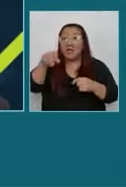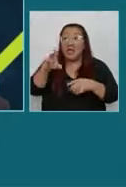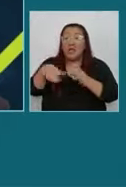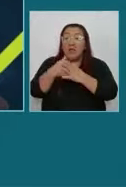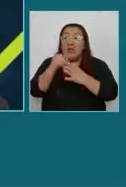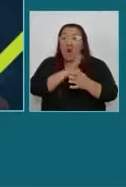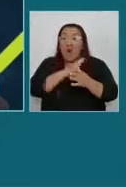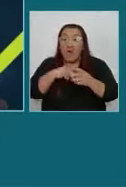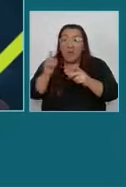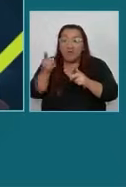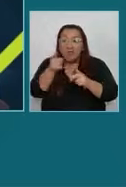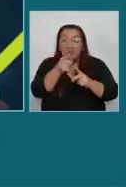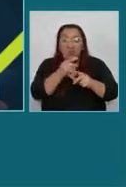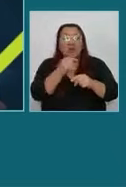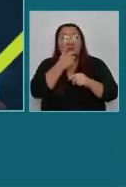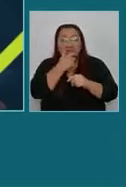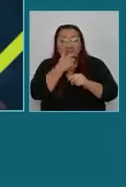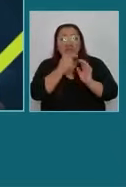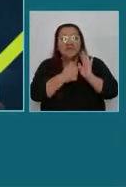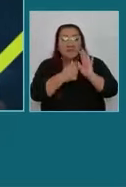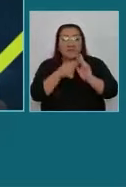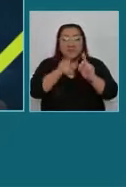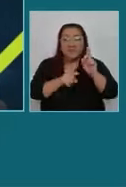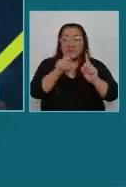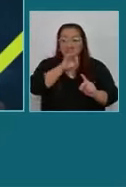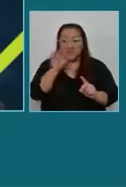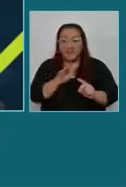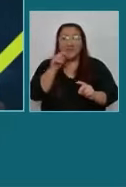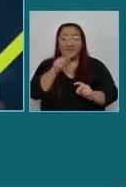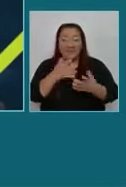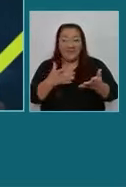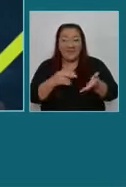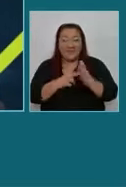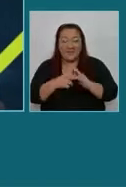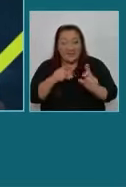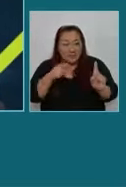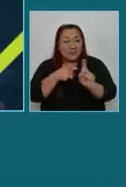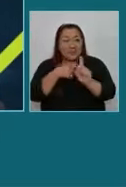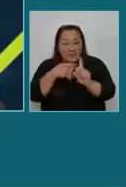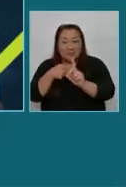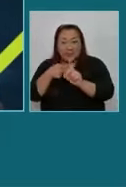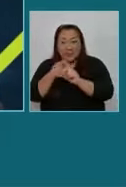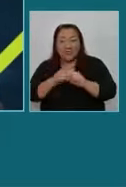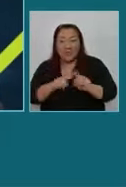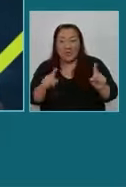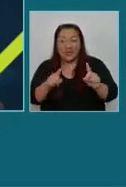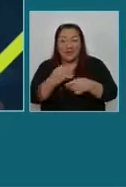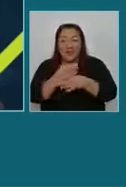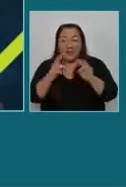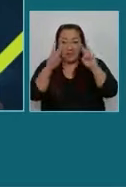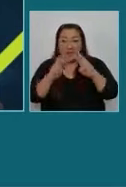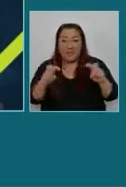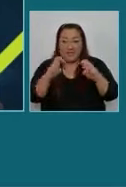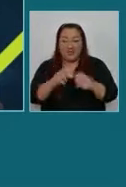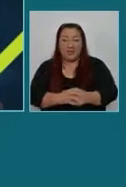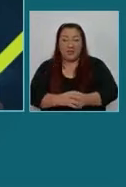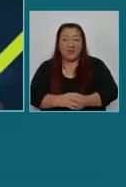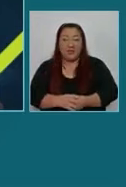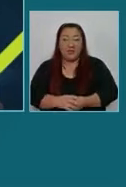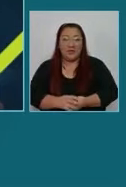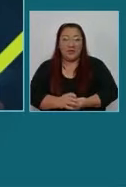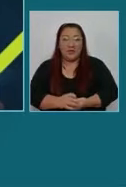Entonces, nosotros demostramos nuestros indicadores y de esa manera apuntalamos a nuestras diferentes líneas de investigación o